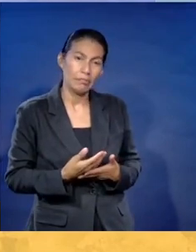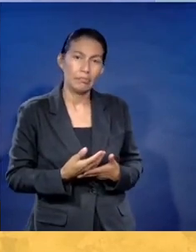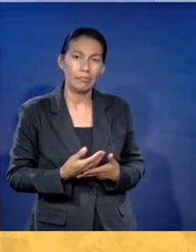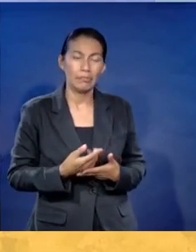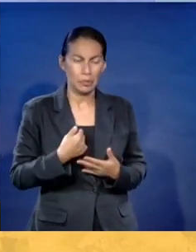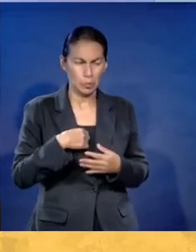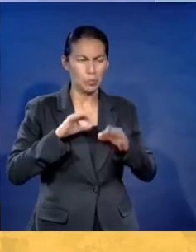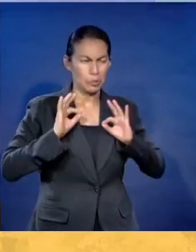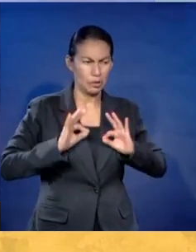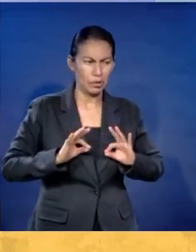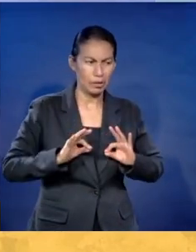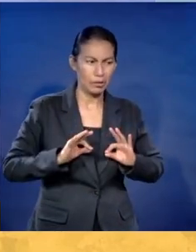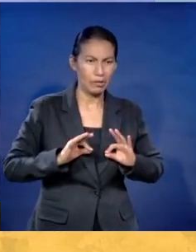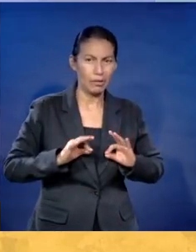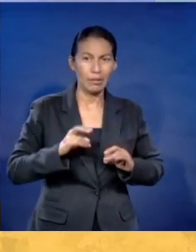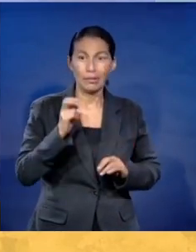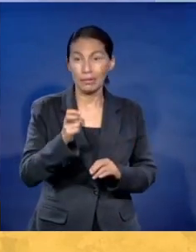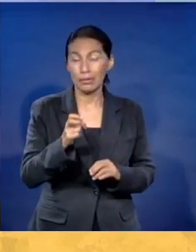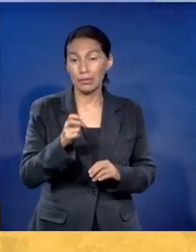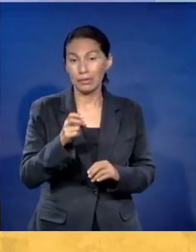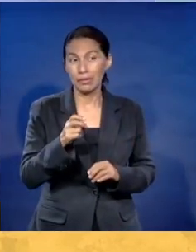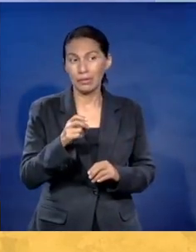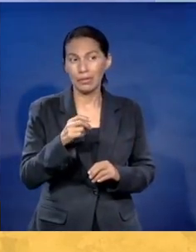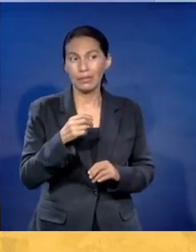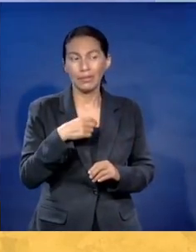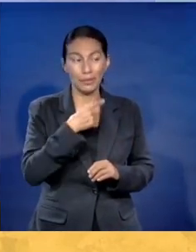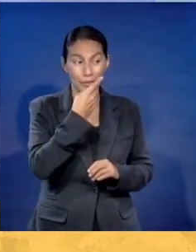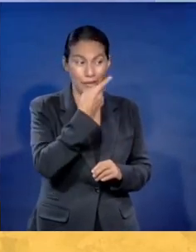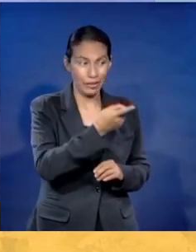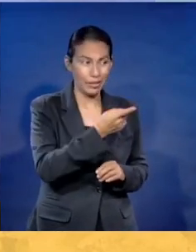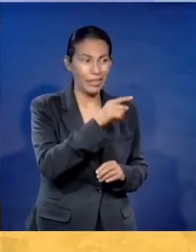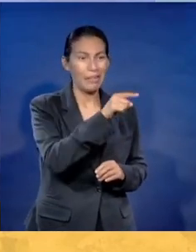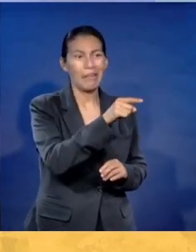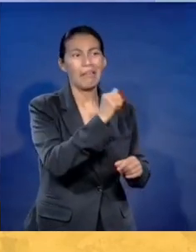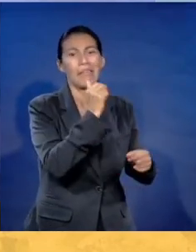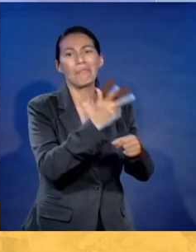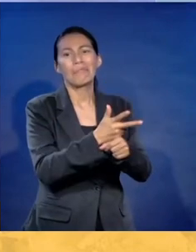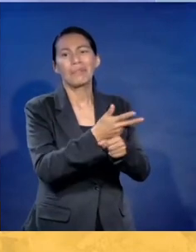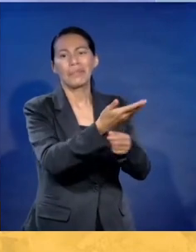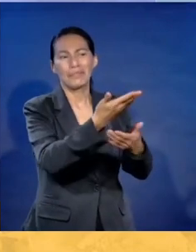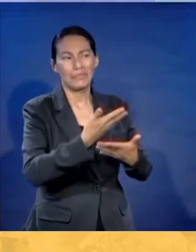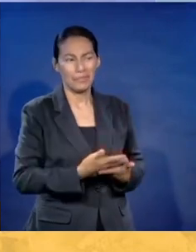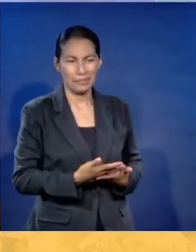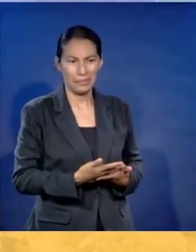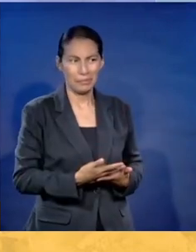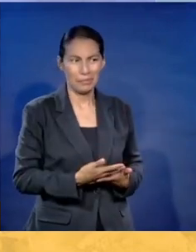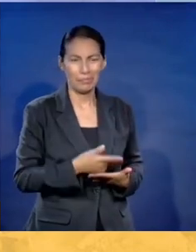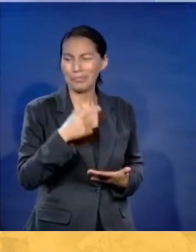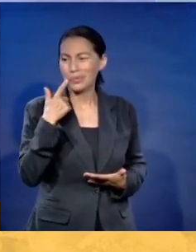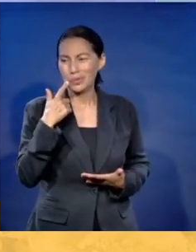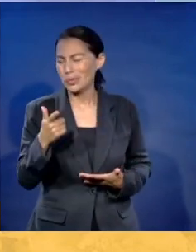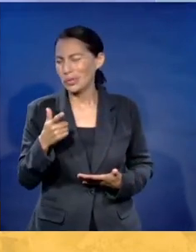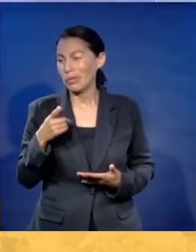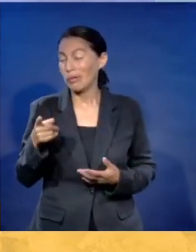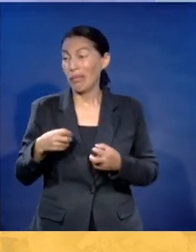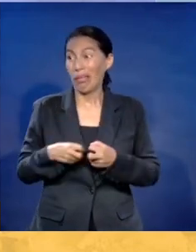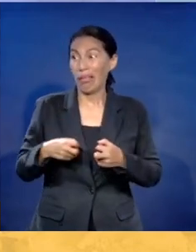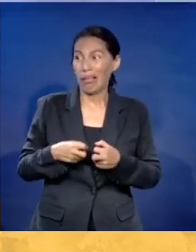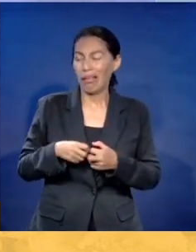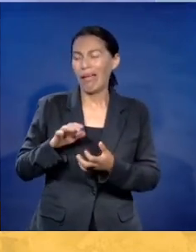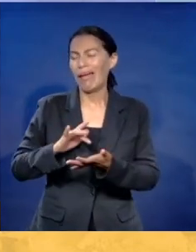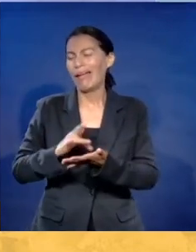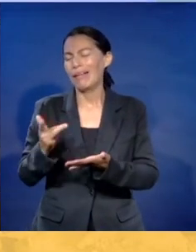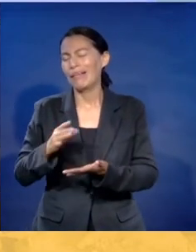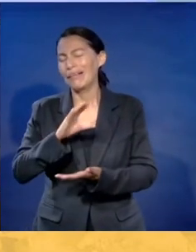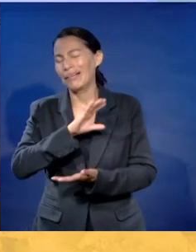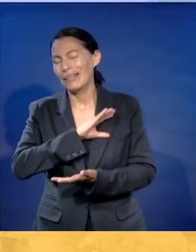pastor ahí empezó a cambiar porque él empezó a llegar más temprano no quiero que estés estresada Gracias por quererme lo que nunca